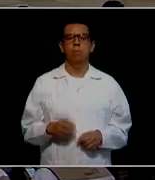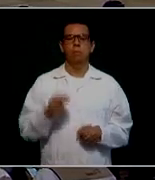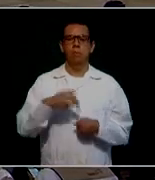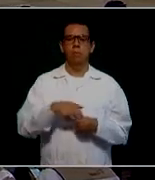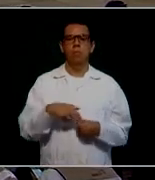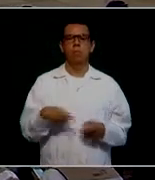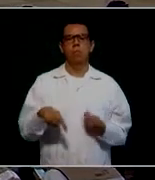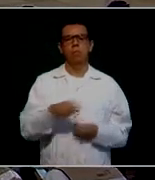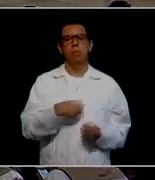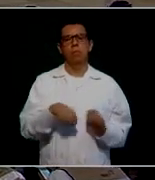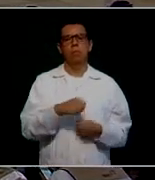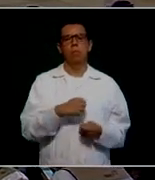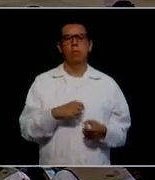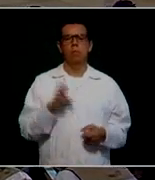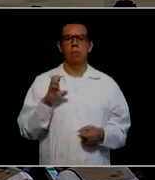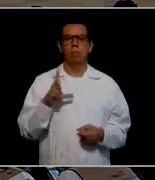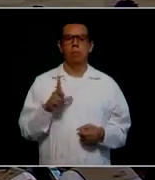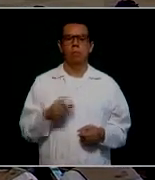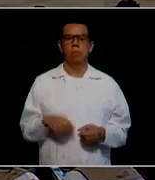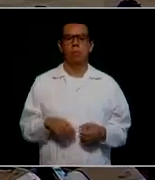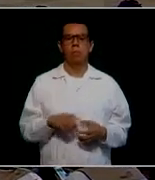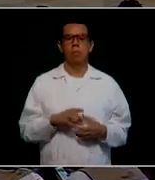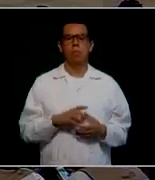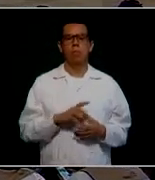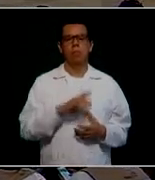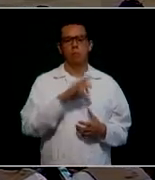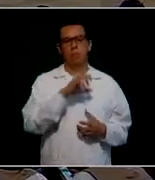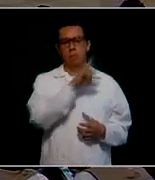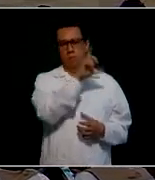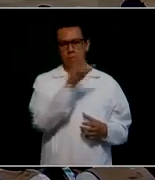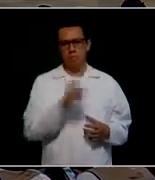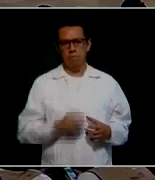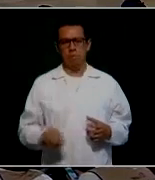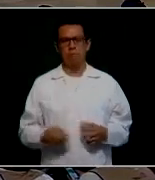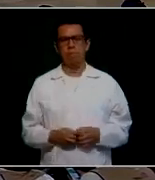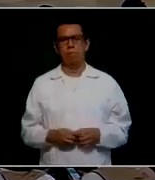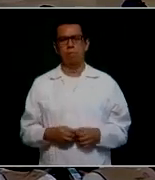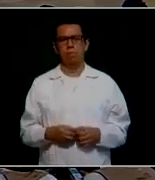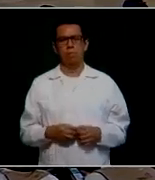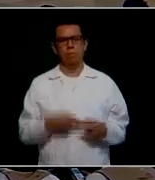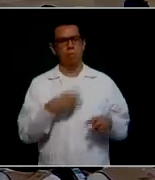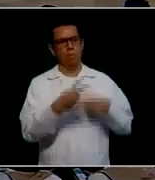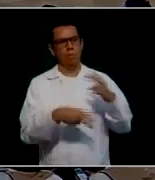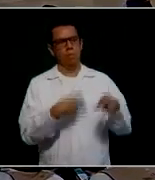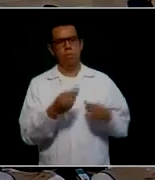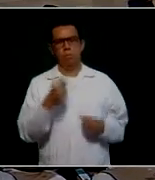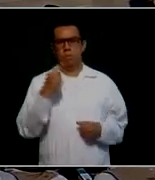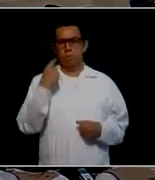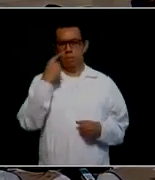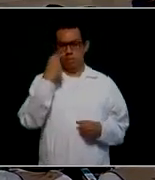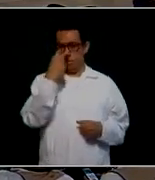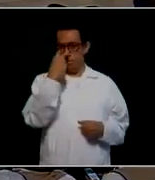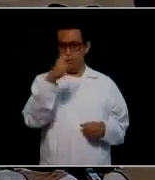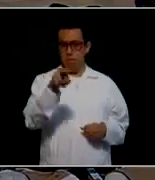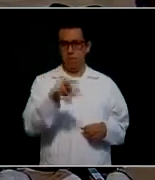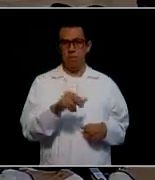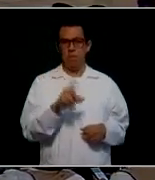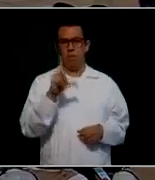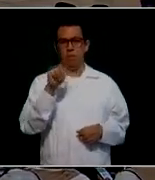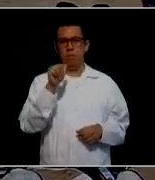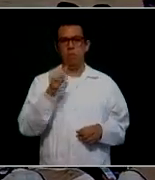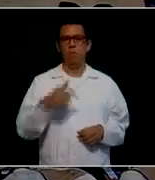favor a la gráfica de las marcas, que es un resumen que puede orientar mucho al consumidor y que